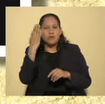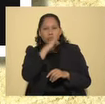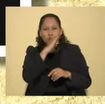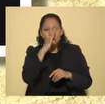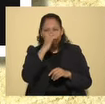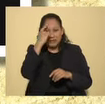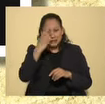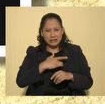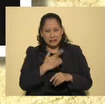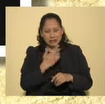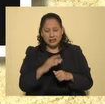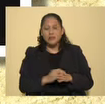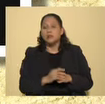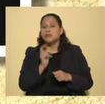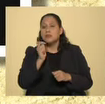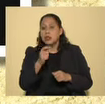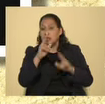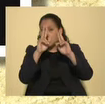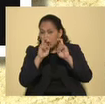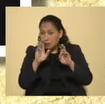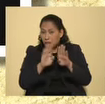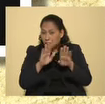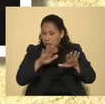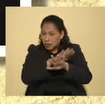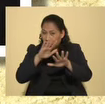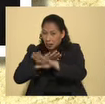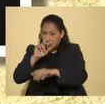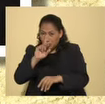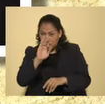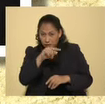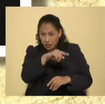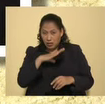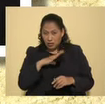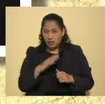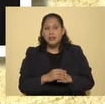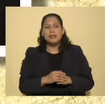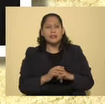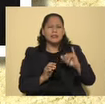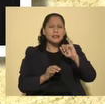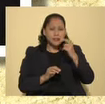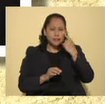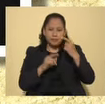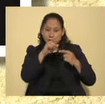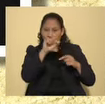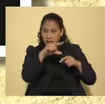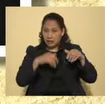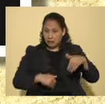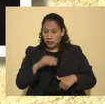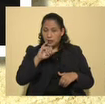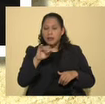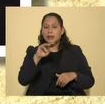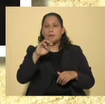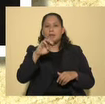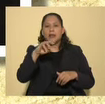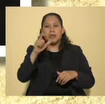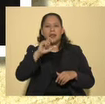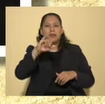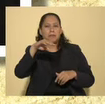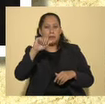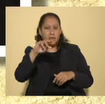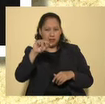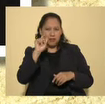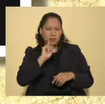Sí. ¿Habla sobre algún tipo de cambio sobre el DF? Mira eso, ¿no? La obra es de Jiménez Escalante y